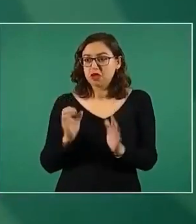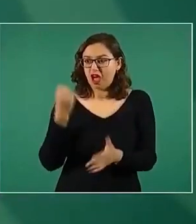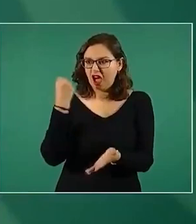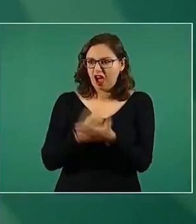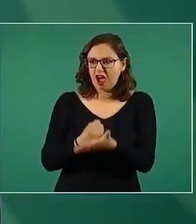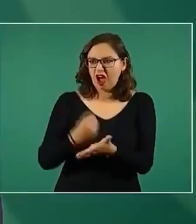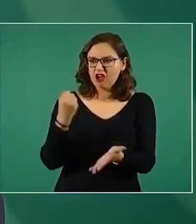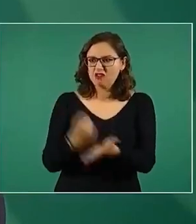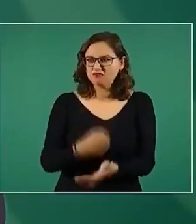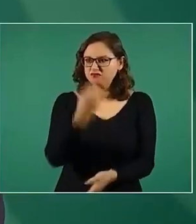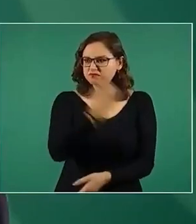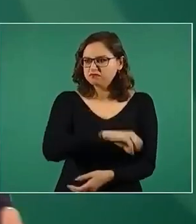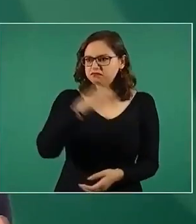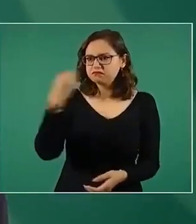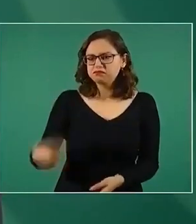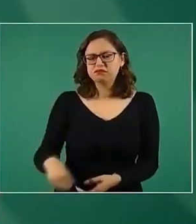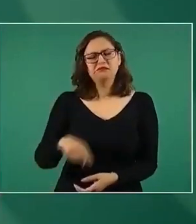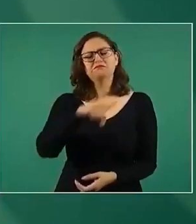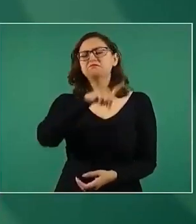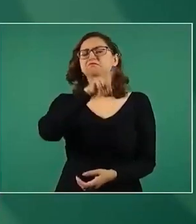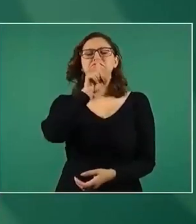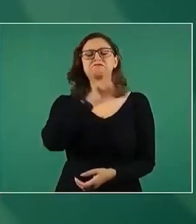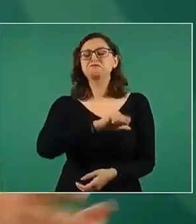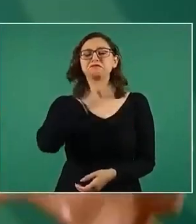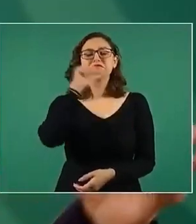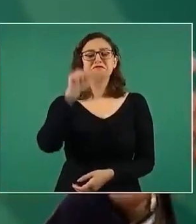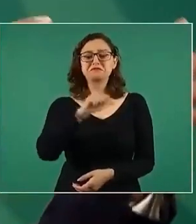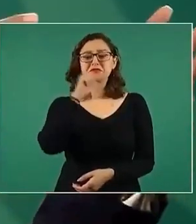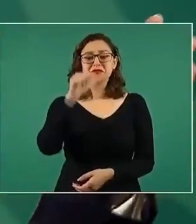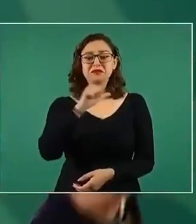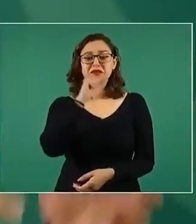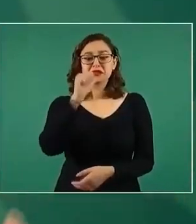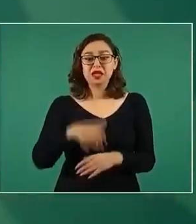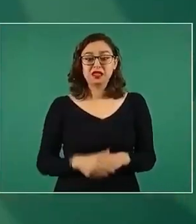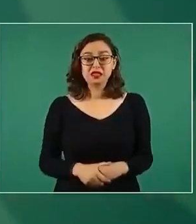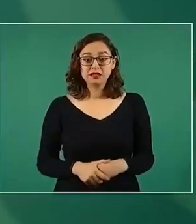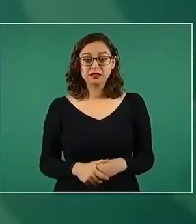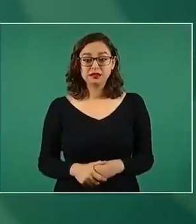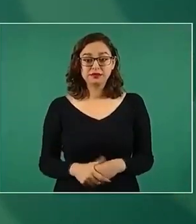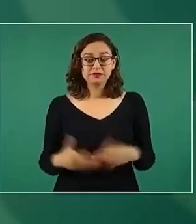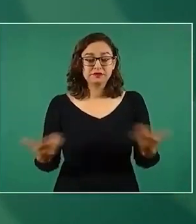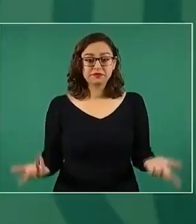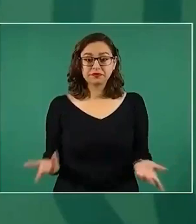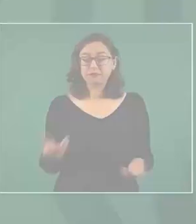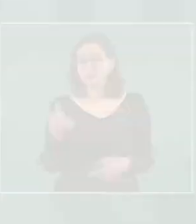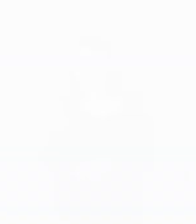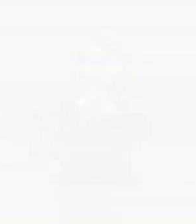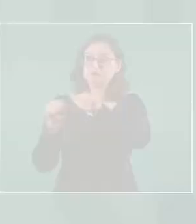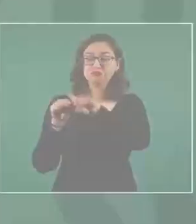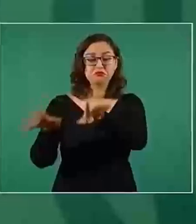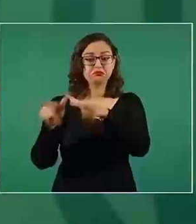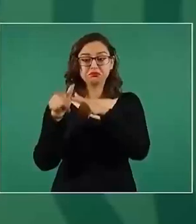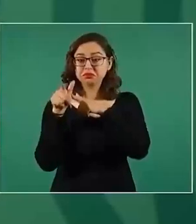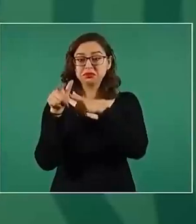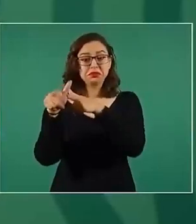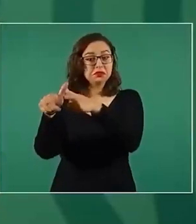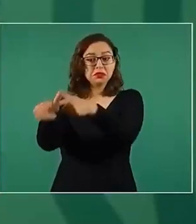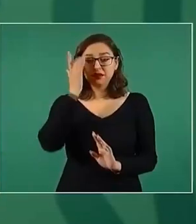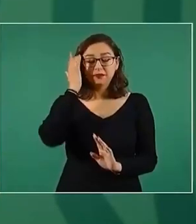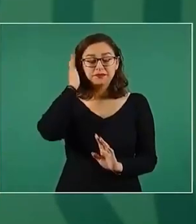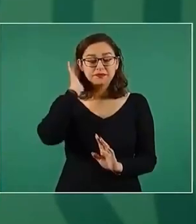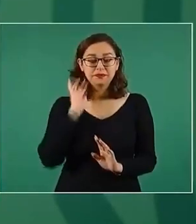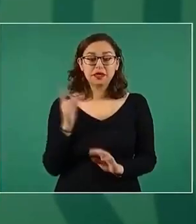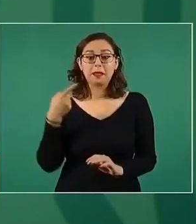López Obrador minimizó la tendencia a la alza de contagios entre niños y jóvenes previo al reinicio de clases presenciales. Pero